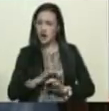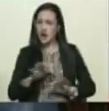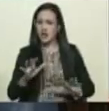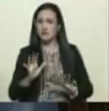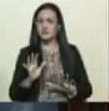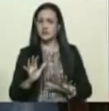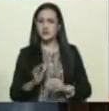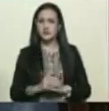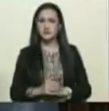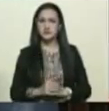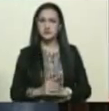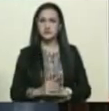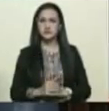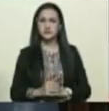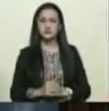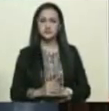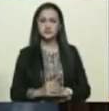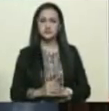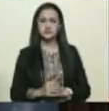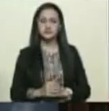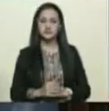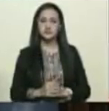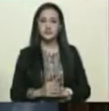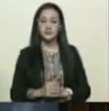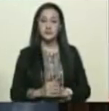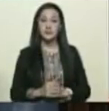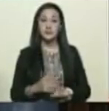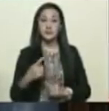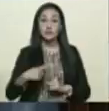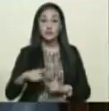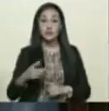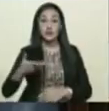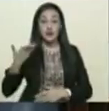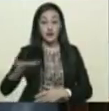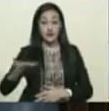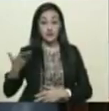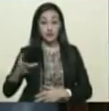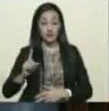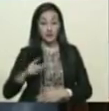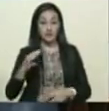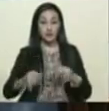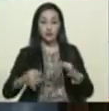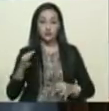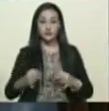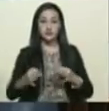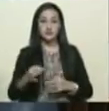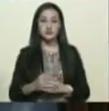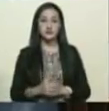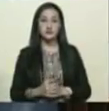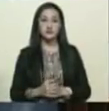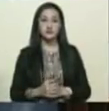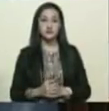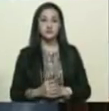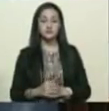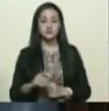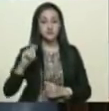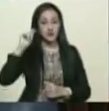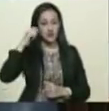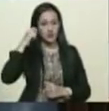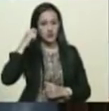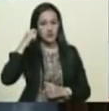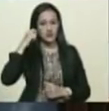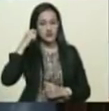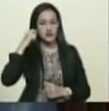consiguiendo pero importante y trascendente en el sentido hacer justicia recordemos las palabras ya no recetas